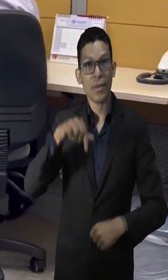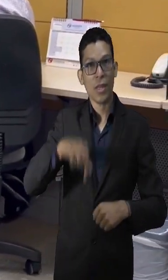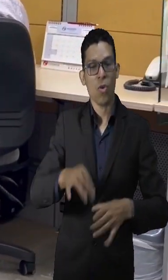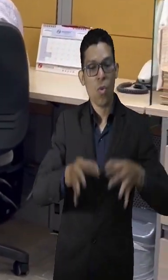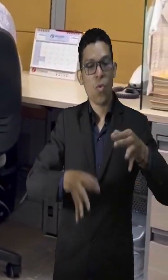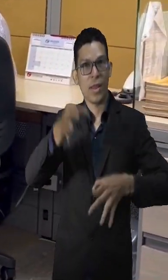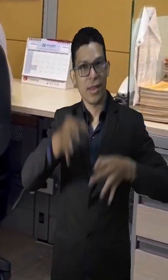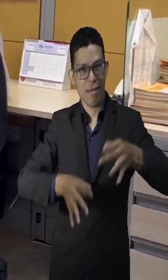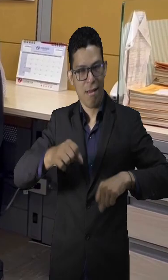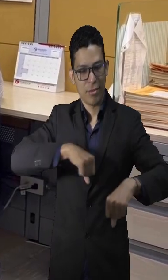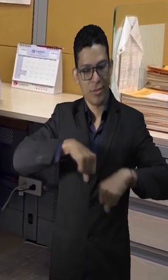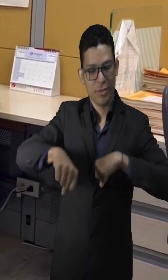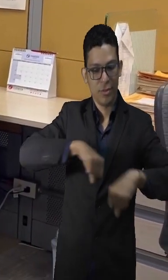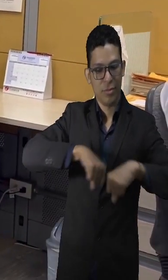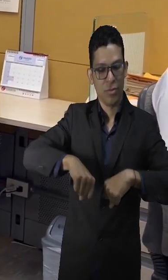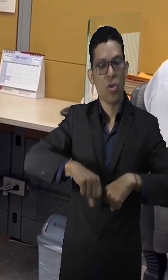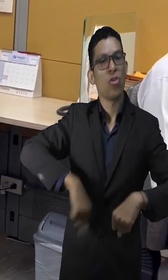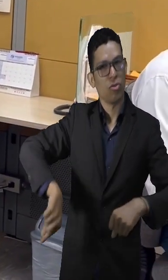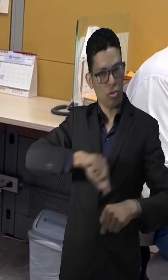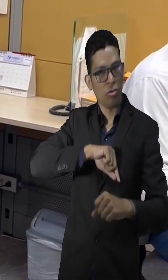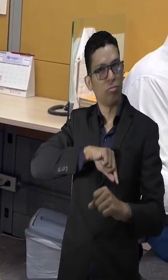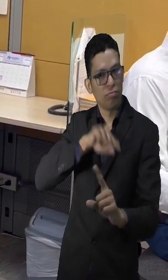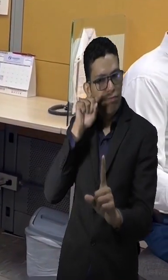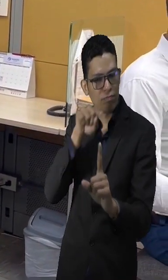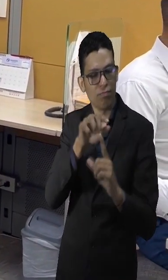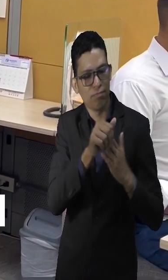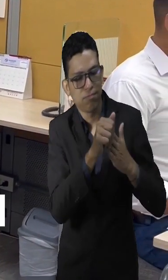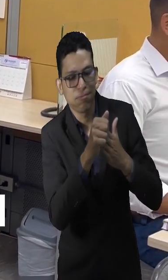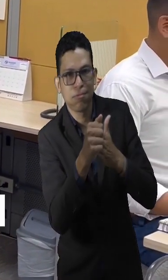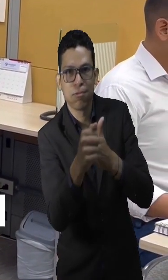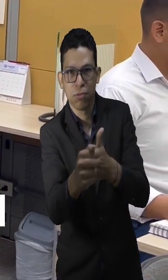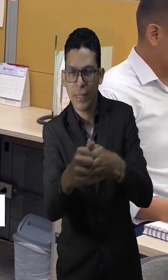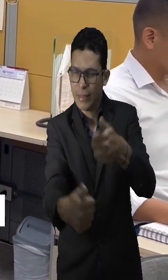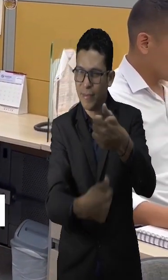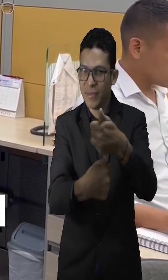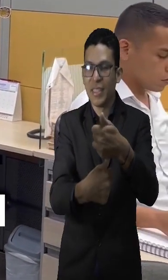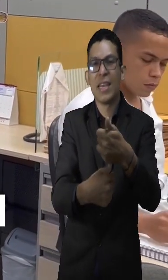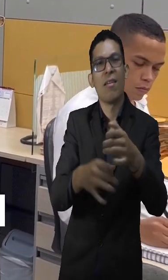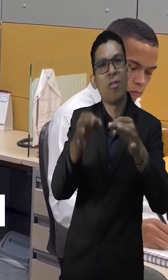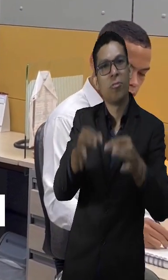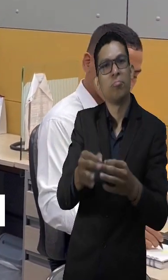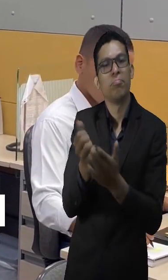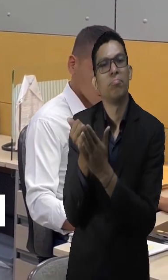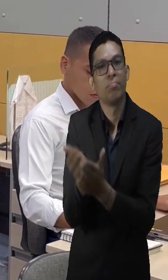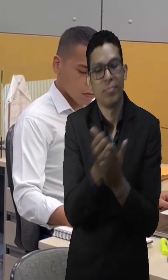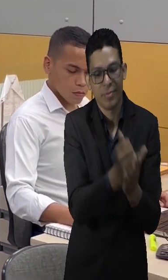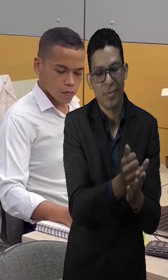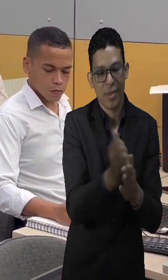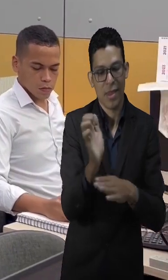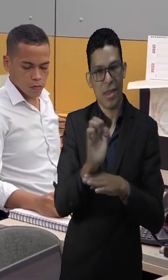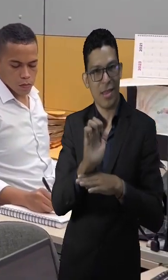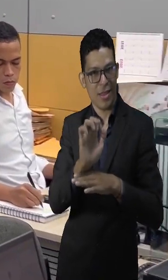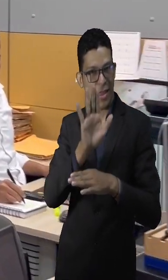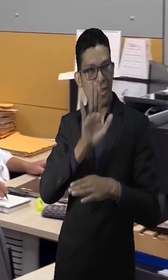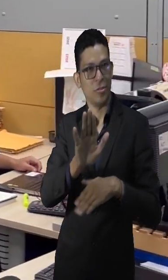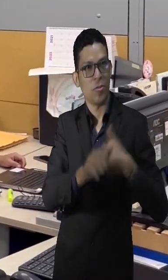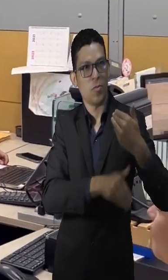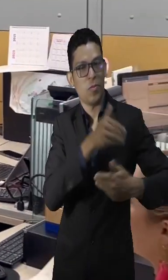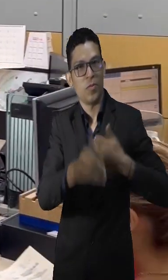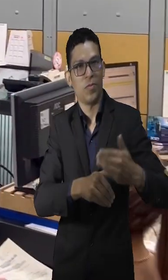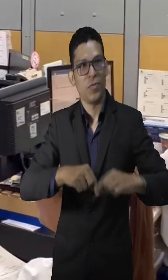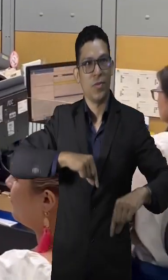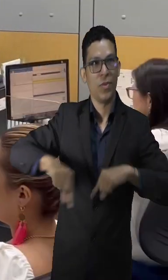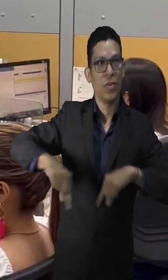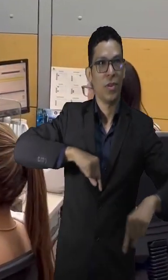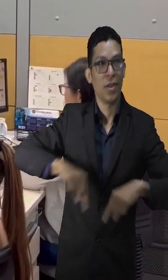Desde el área de gestión jurídica, orientamos, asistimos, asesoramos y defendemos a la entidad en los procesos